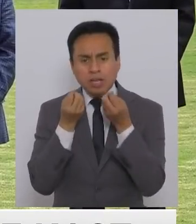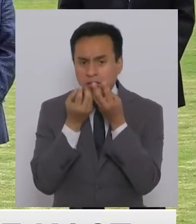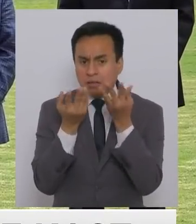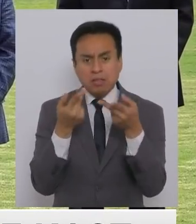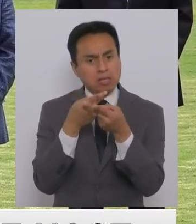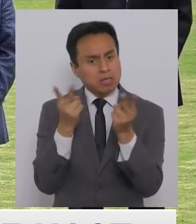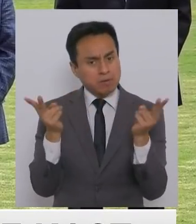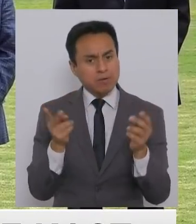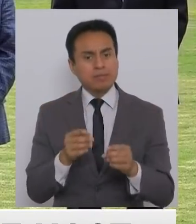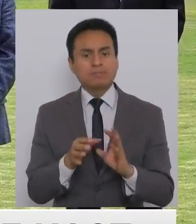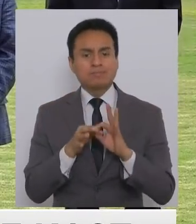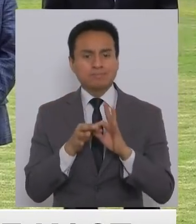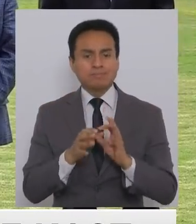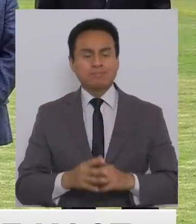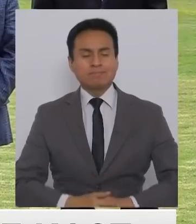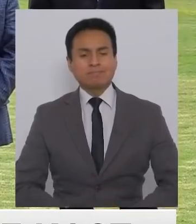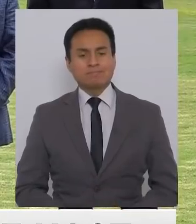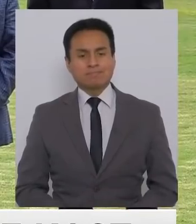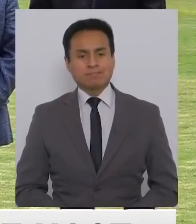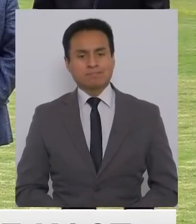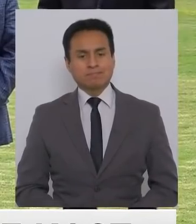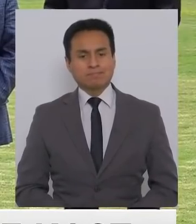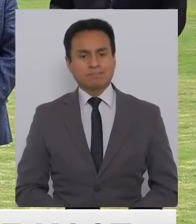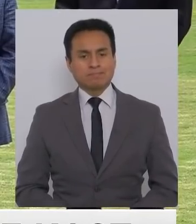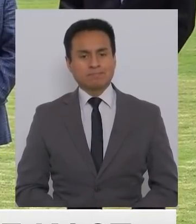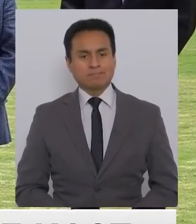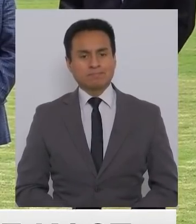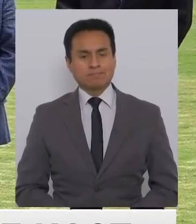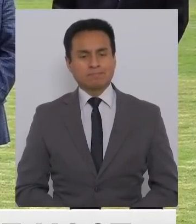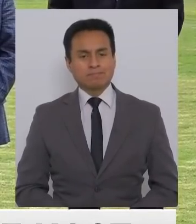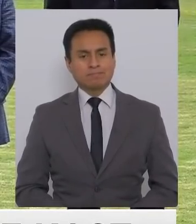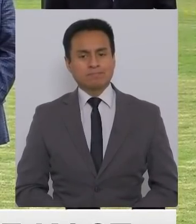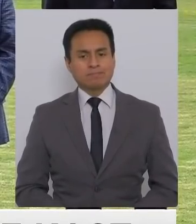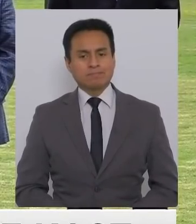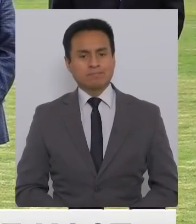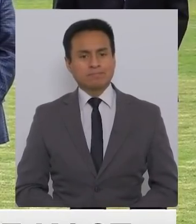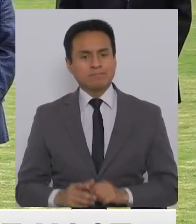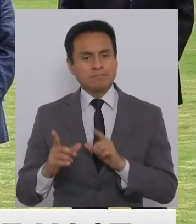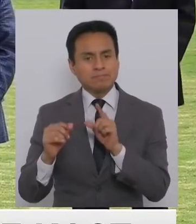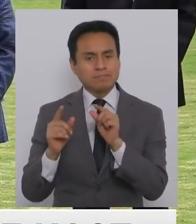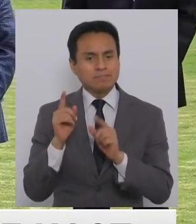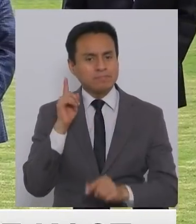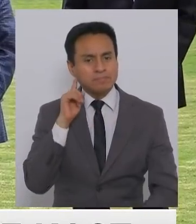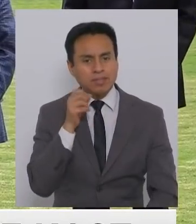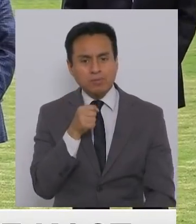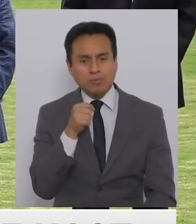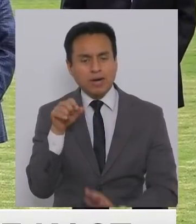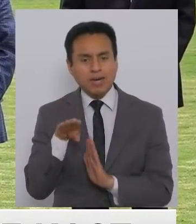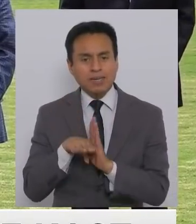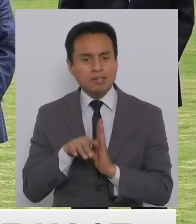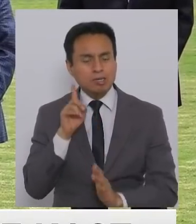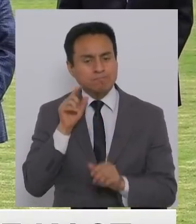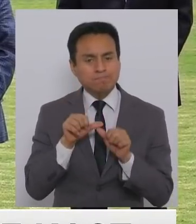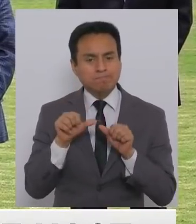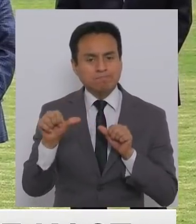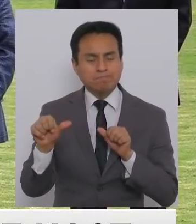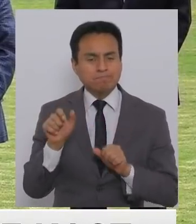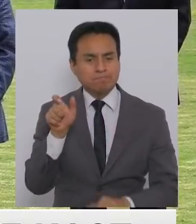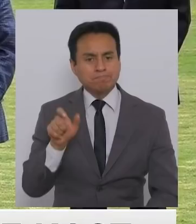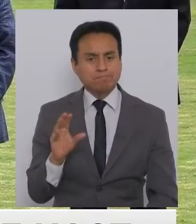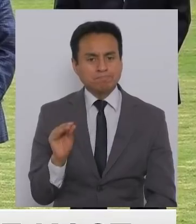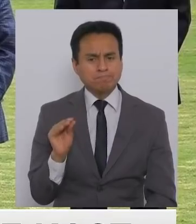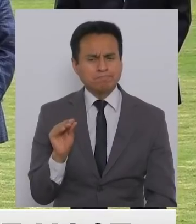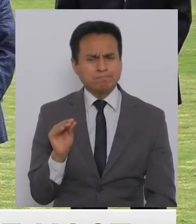libremente. Muchas gracias. Palabras del presidente Sebastián Piñera. Ahora se le pregunta sobre la hoja de ruta que va a